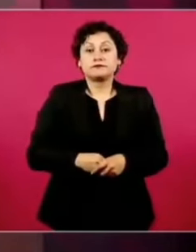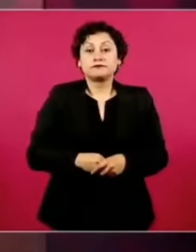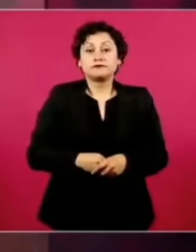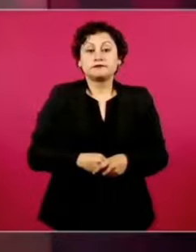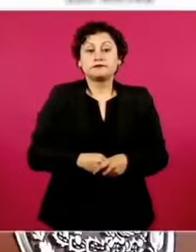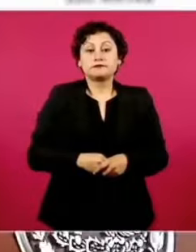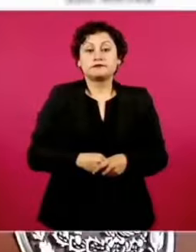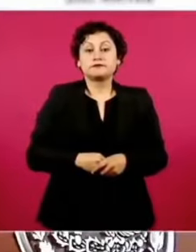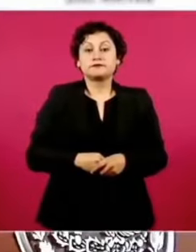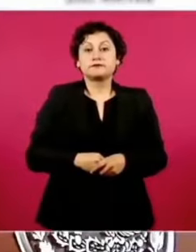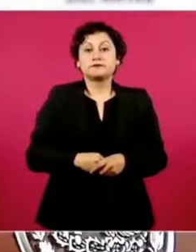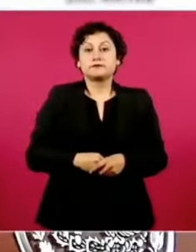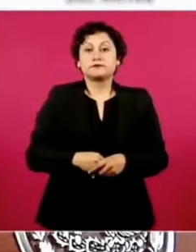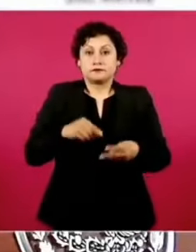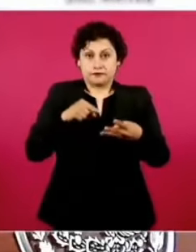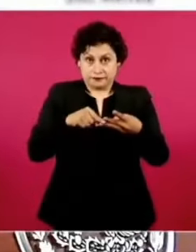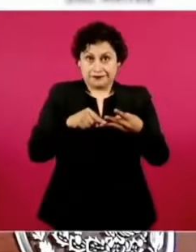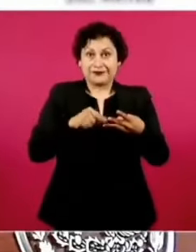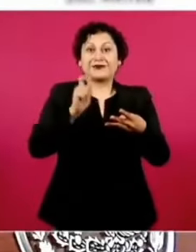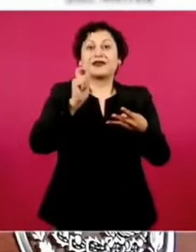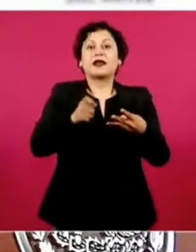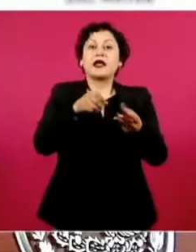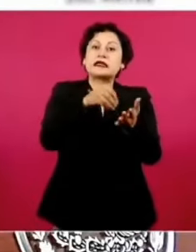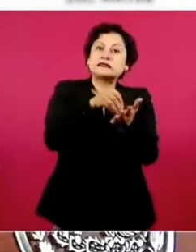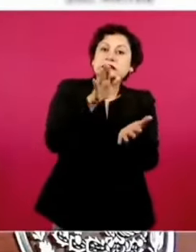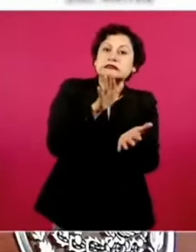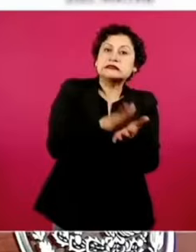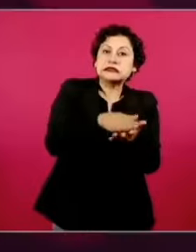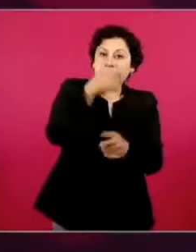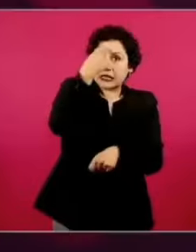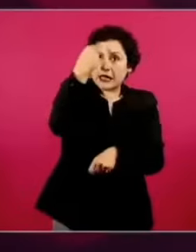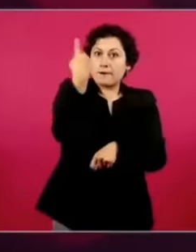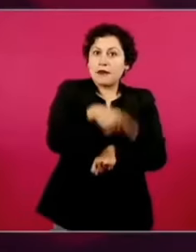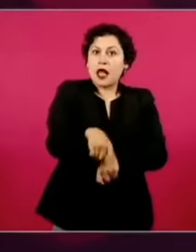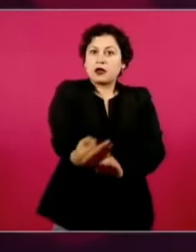El tiempo de las audiencias, sobre todo